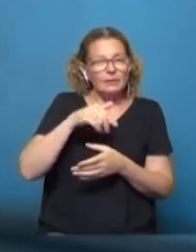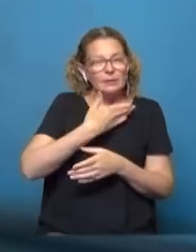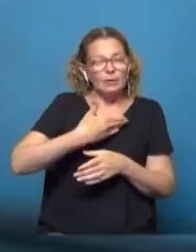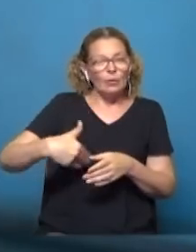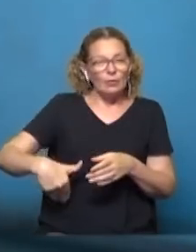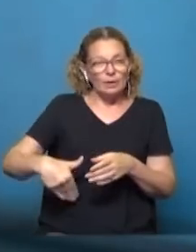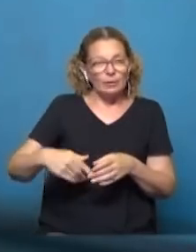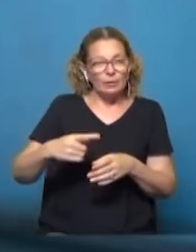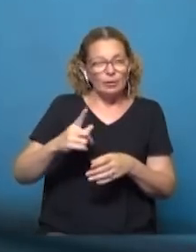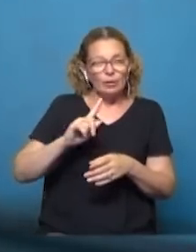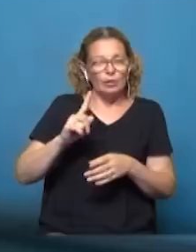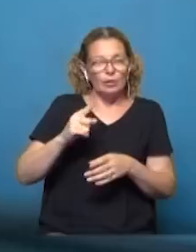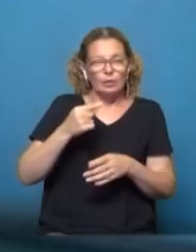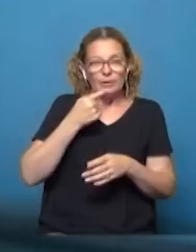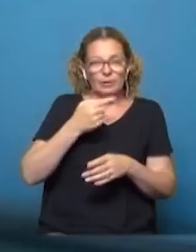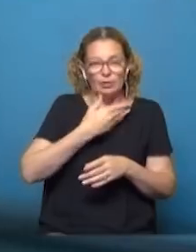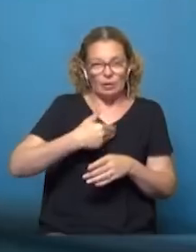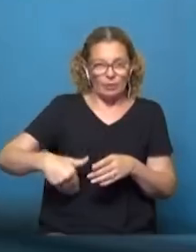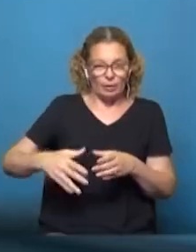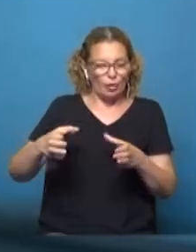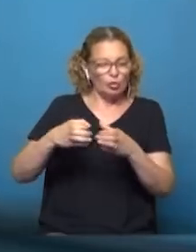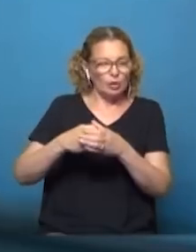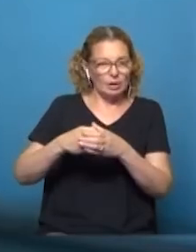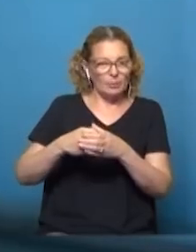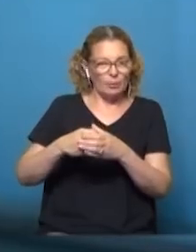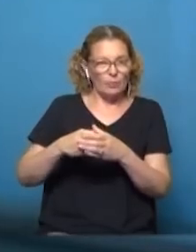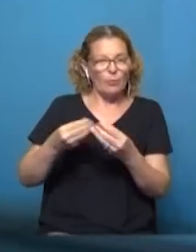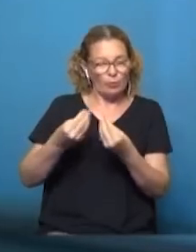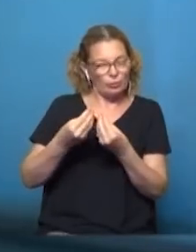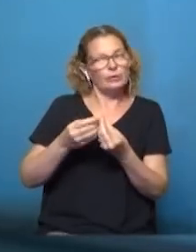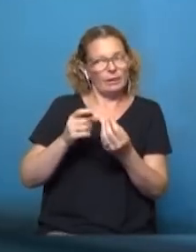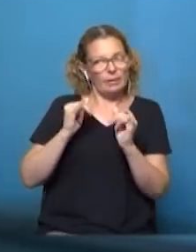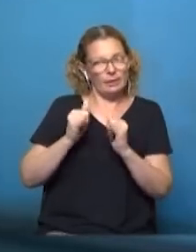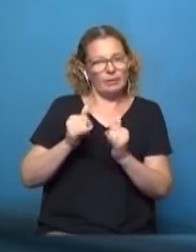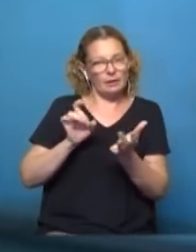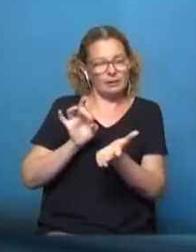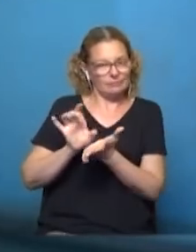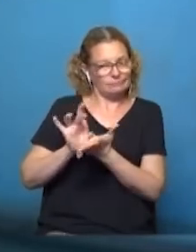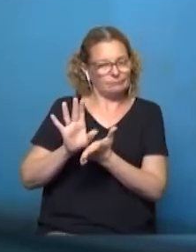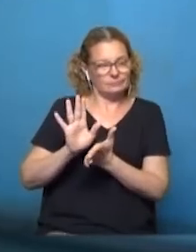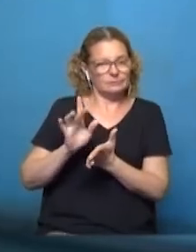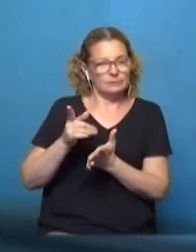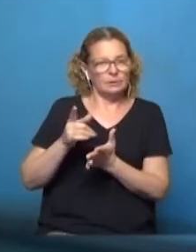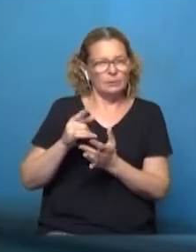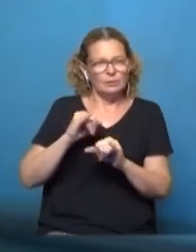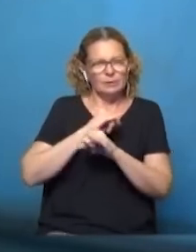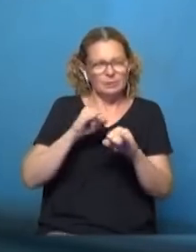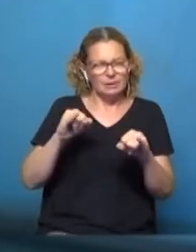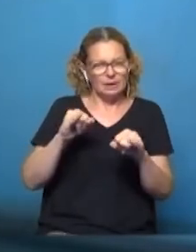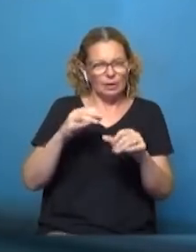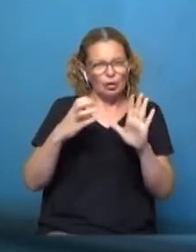de gobierno Eh no quiere decir todo el equipo que tendría que irse unos cuantos termine como corresponde